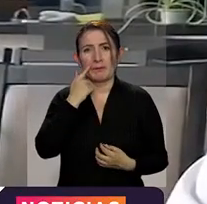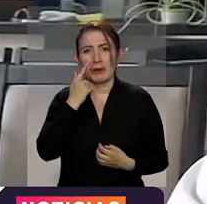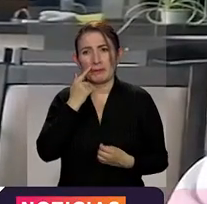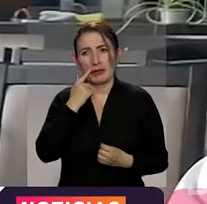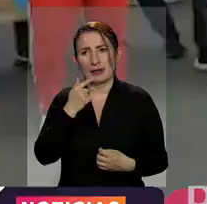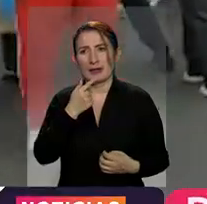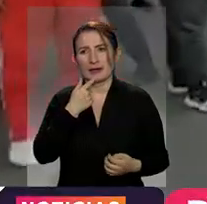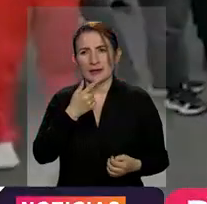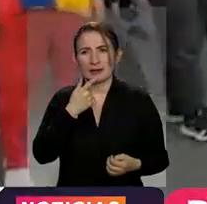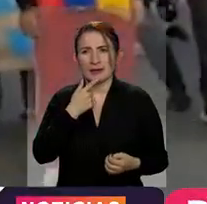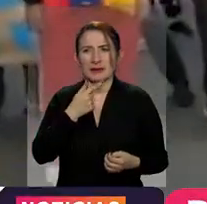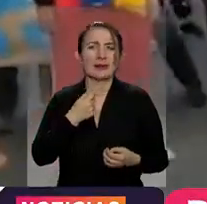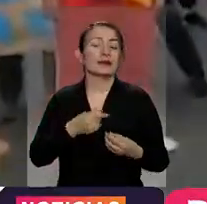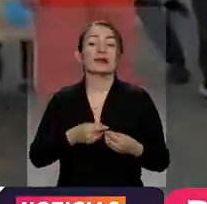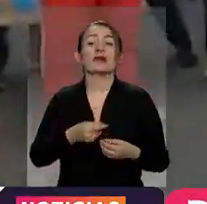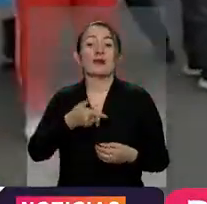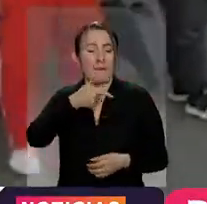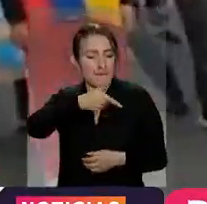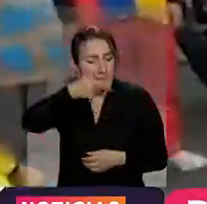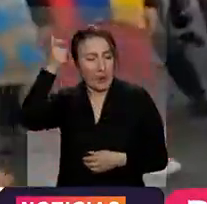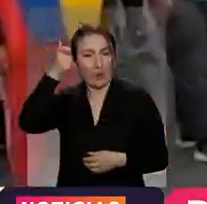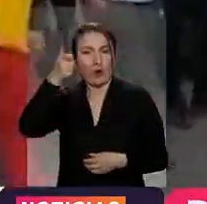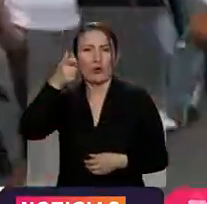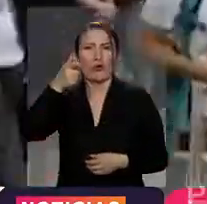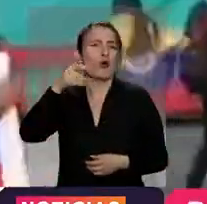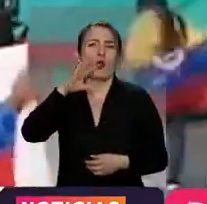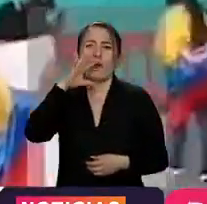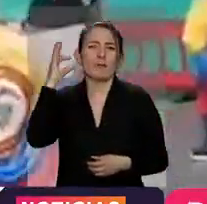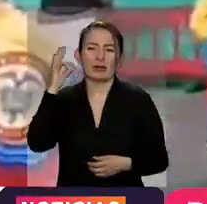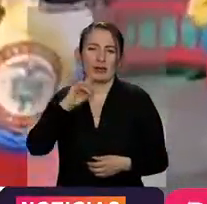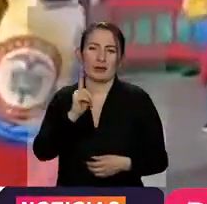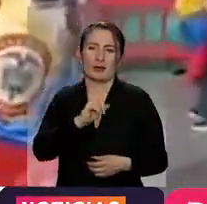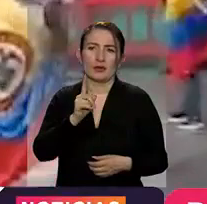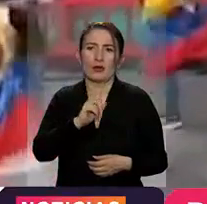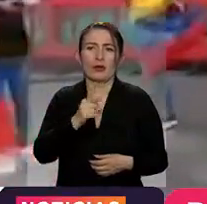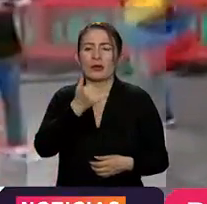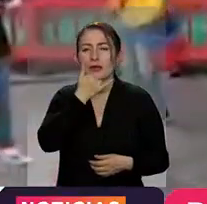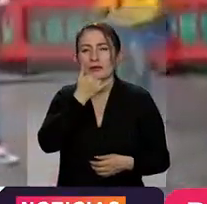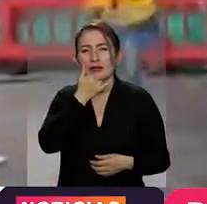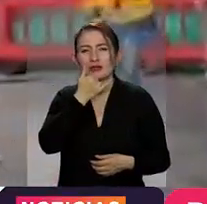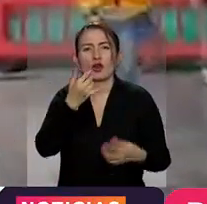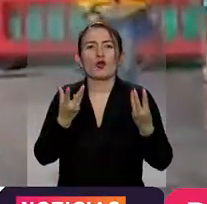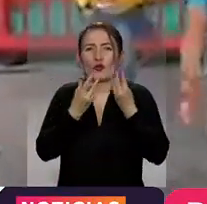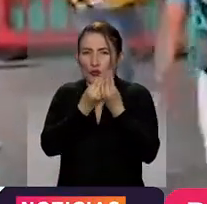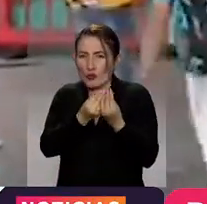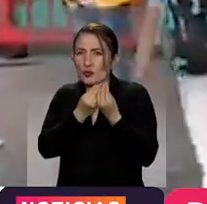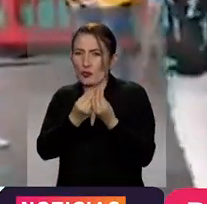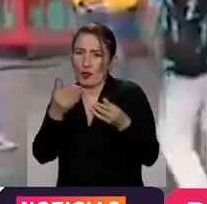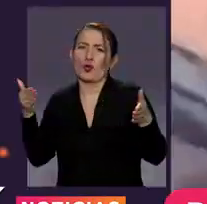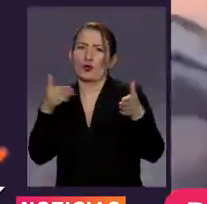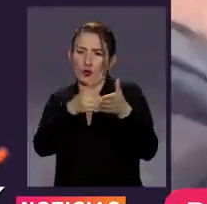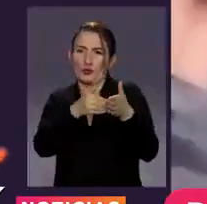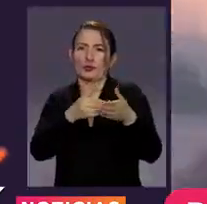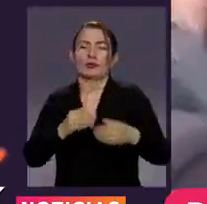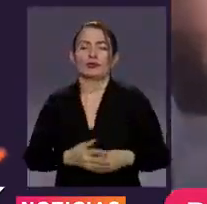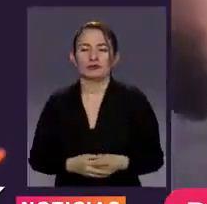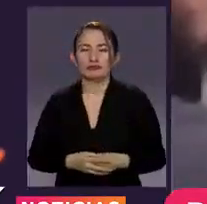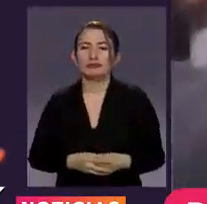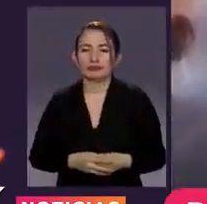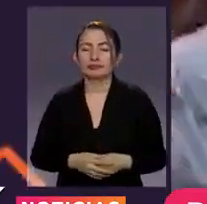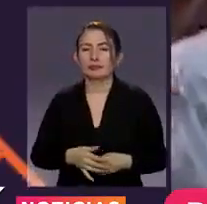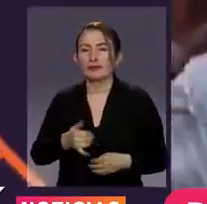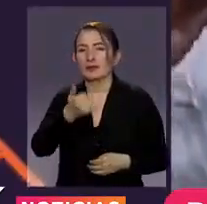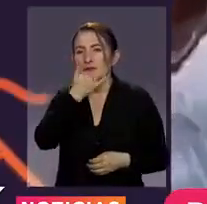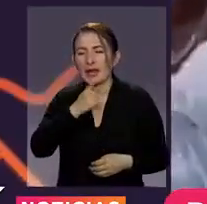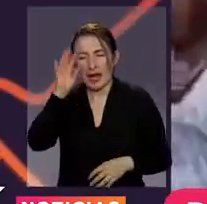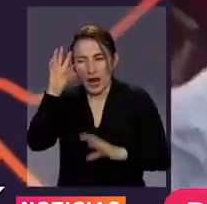no se trata de una bala perdida accionada por el arma de un civil en medio de las protestas y que un grupo armado está detrás del hecho. Afirma que debió